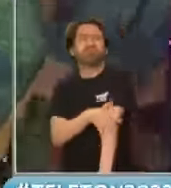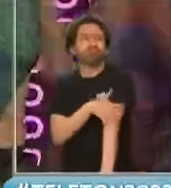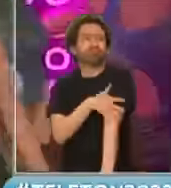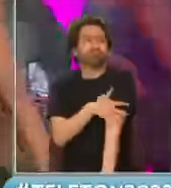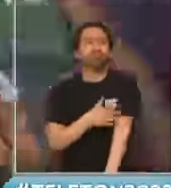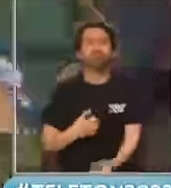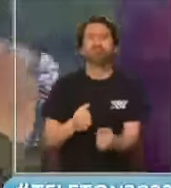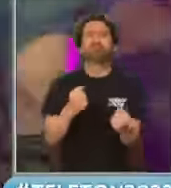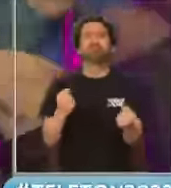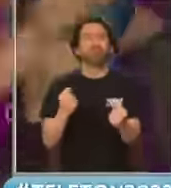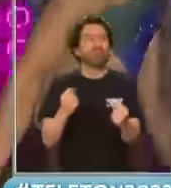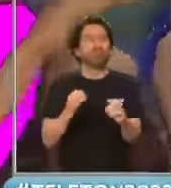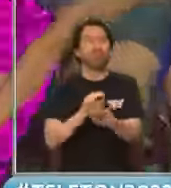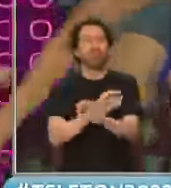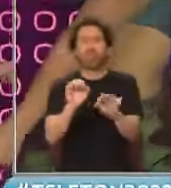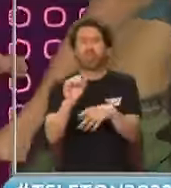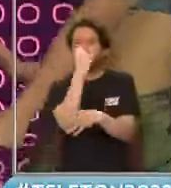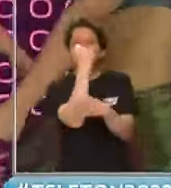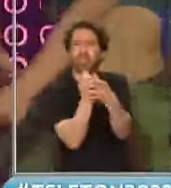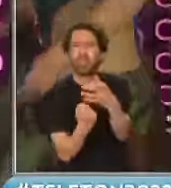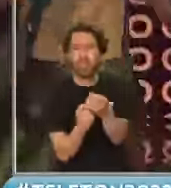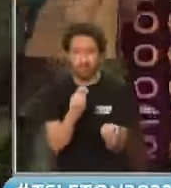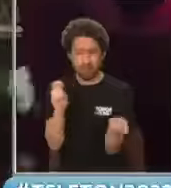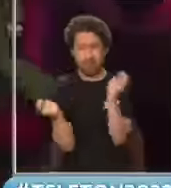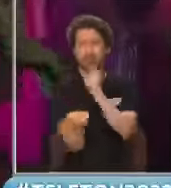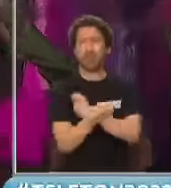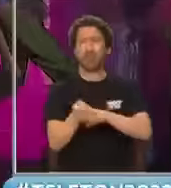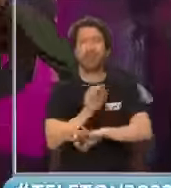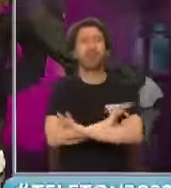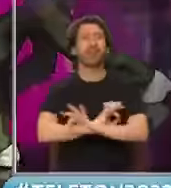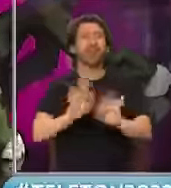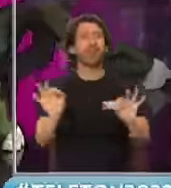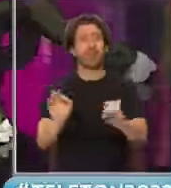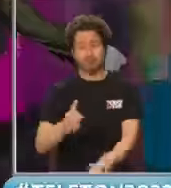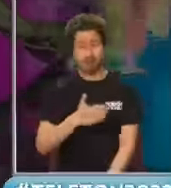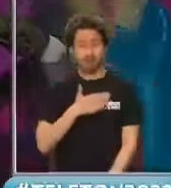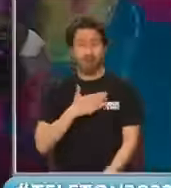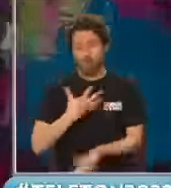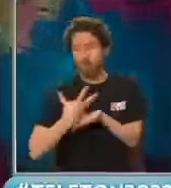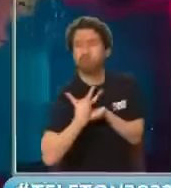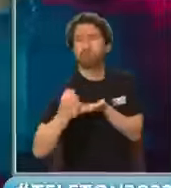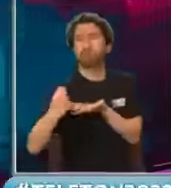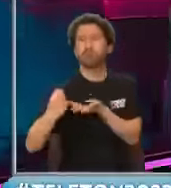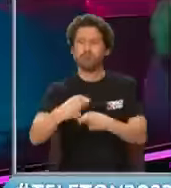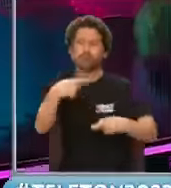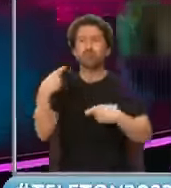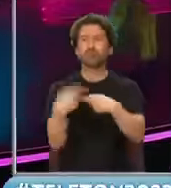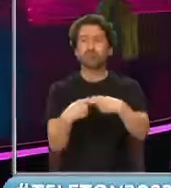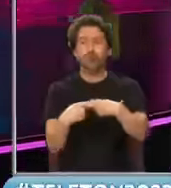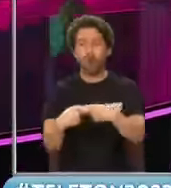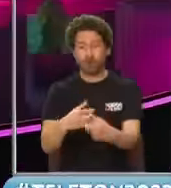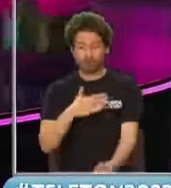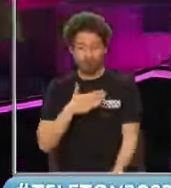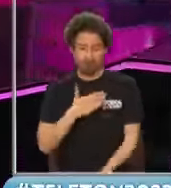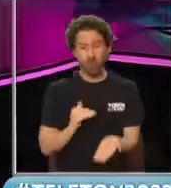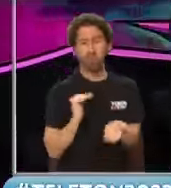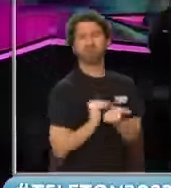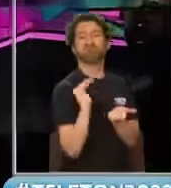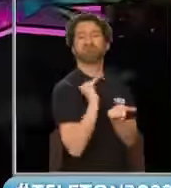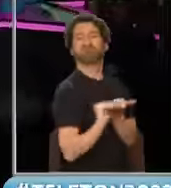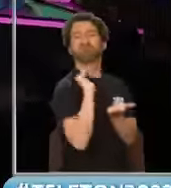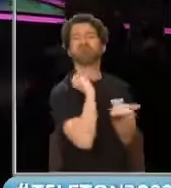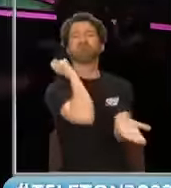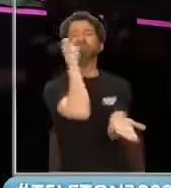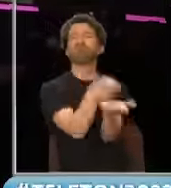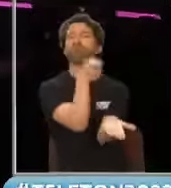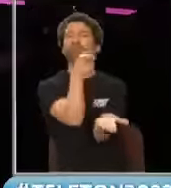yo nunca he bajado, no, nunca he cambiado. Lo que fui o no se quita, me lo pago yo